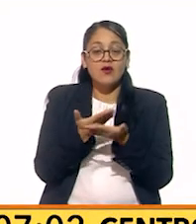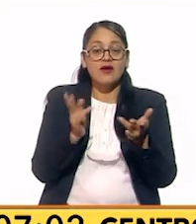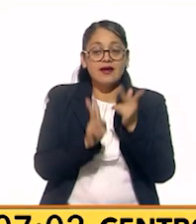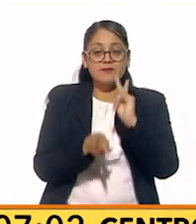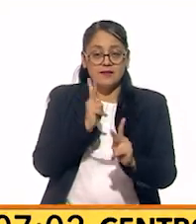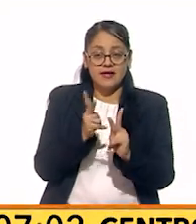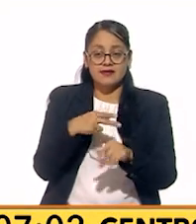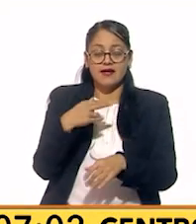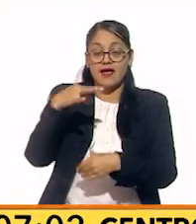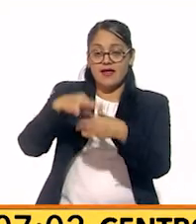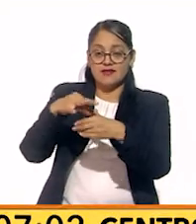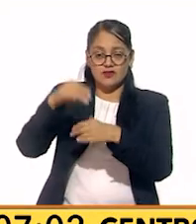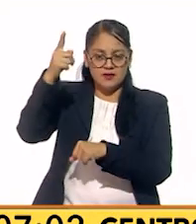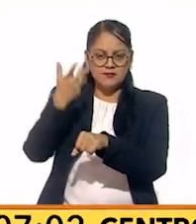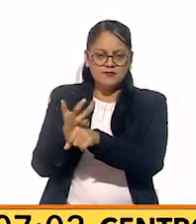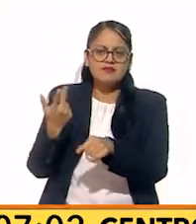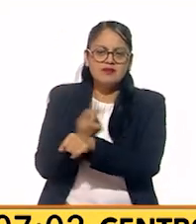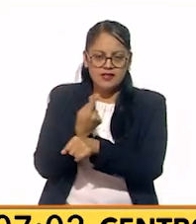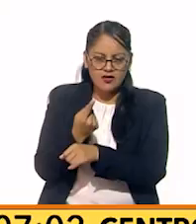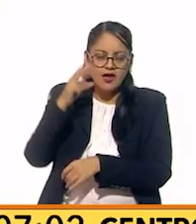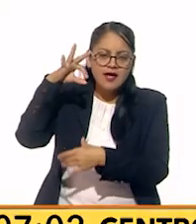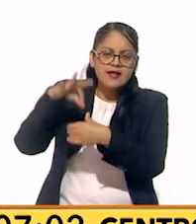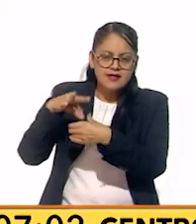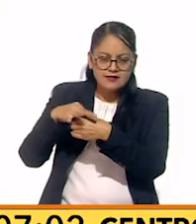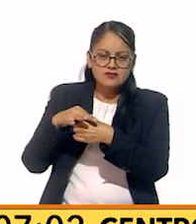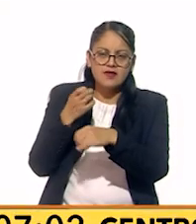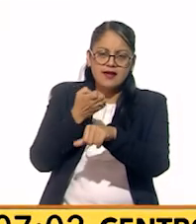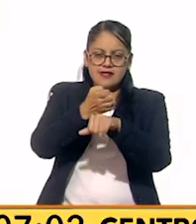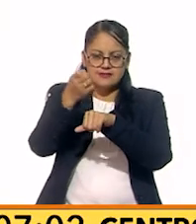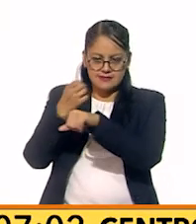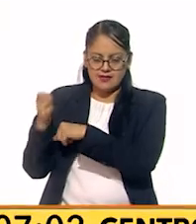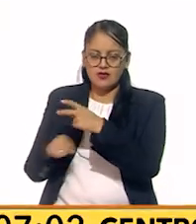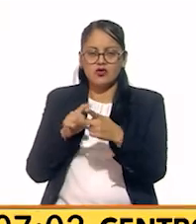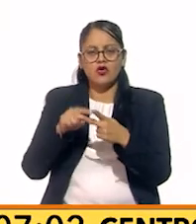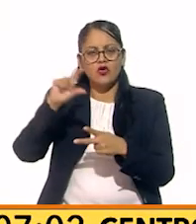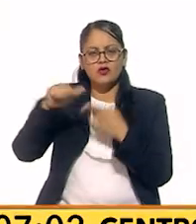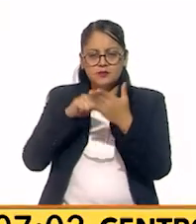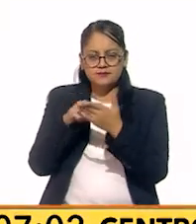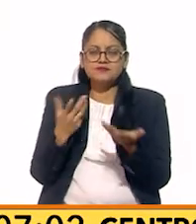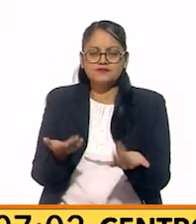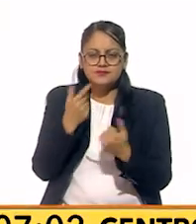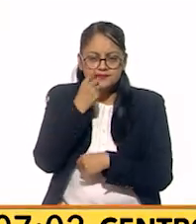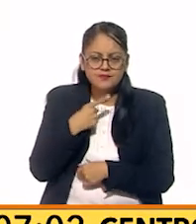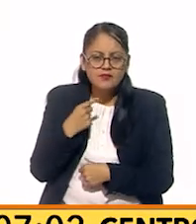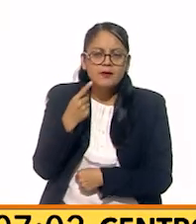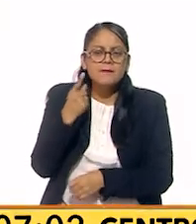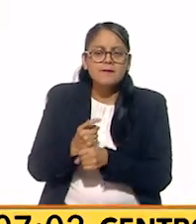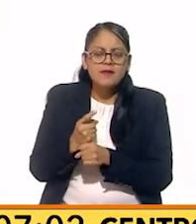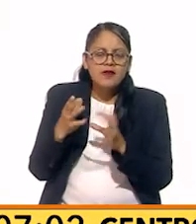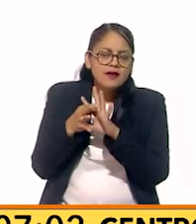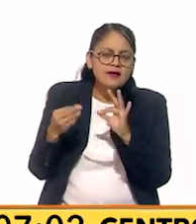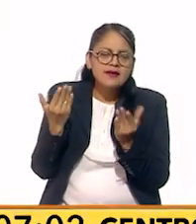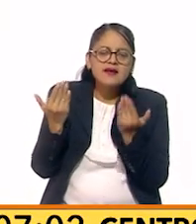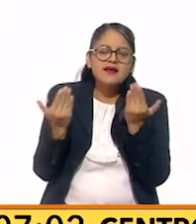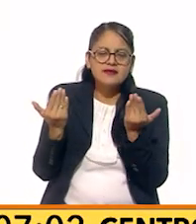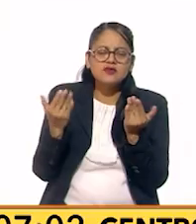estas elecciones allá en Estados Unidos, elecciones estatales y de otros rubros, pues que nos des un primer balance de